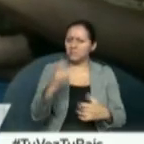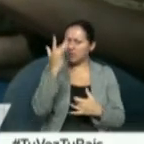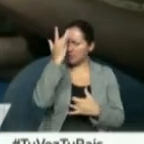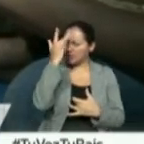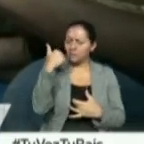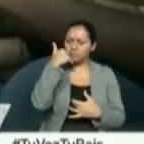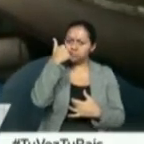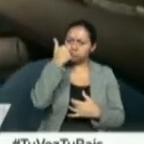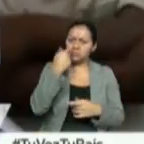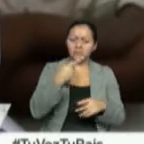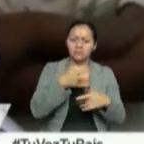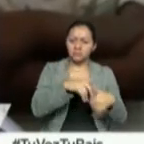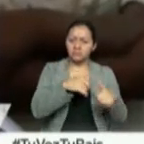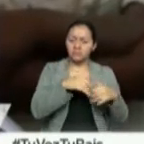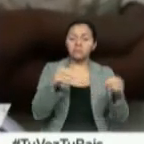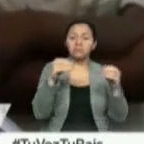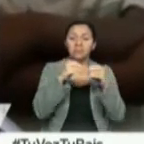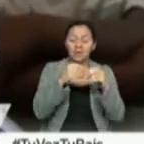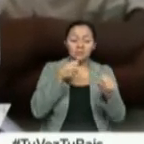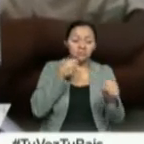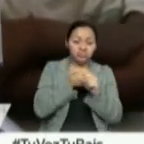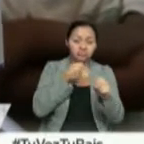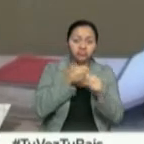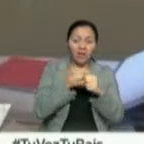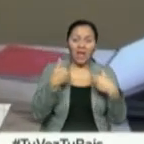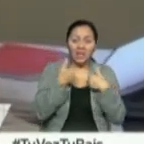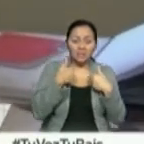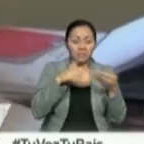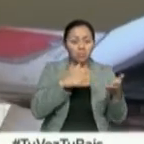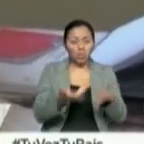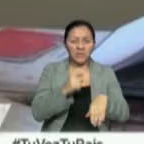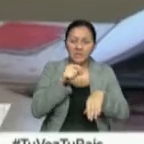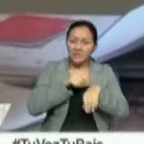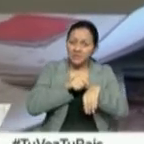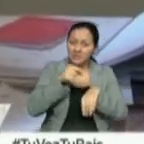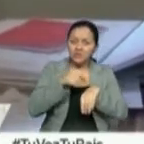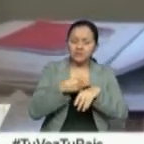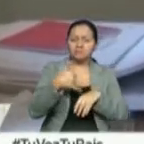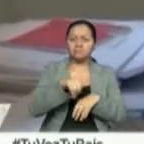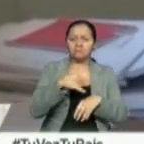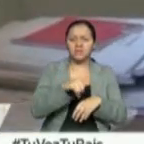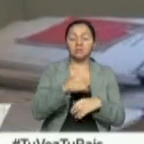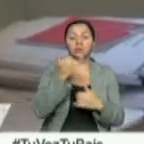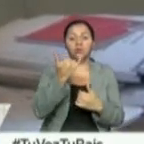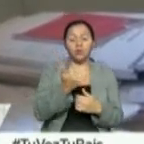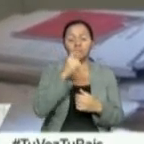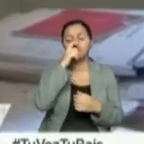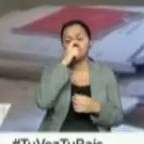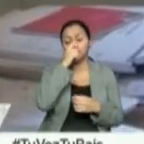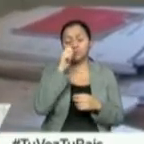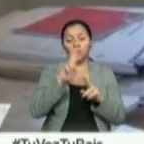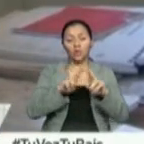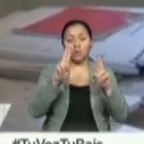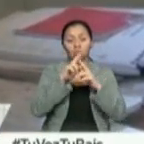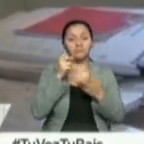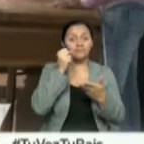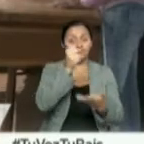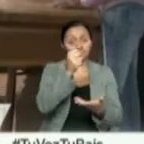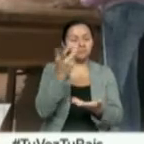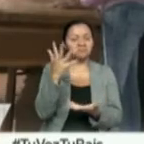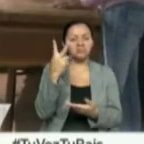mosquitos la oms agregó que después de 10 años de un incremento sostenido la inversión se estancó desde 2010